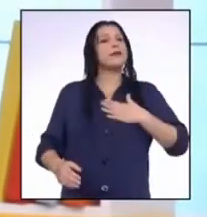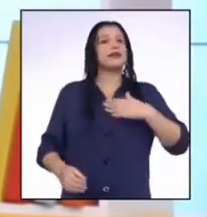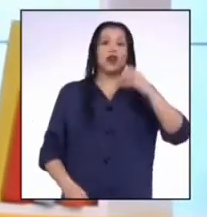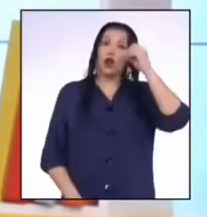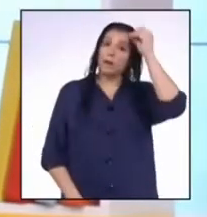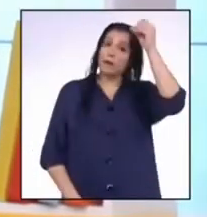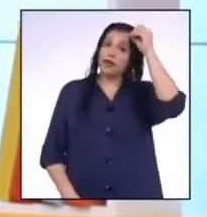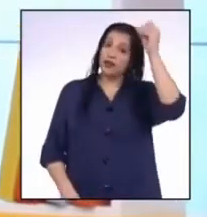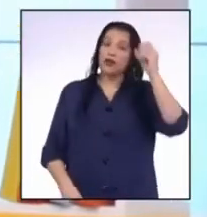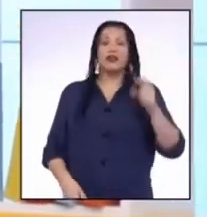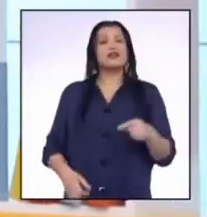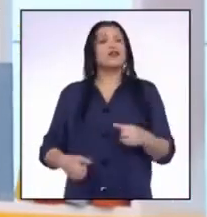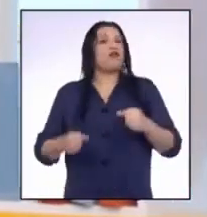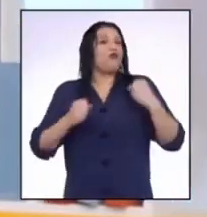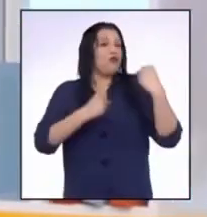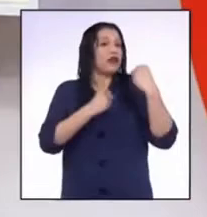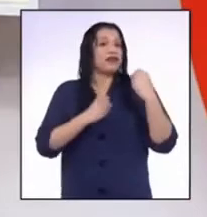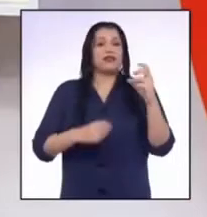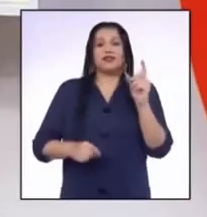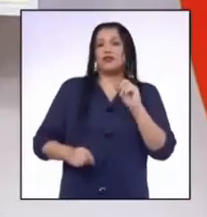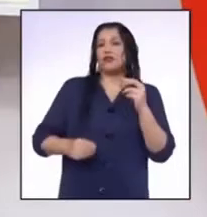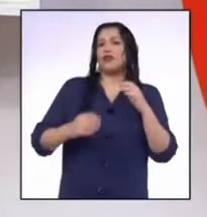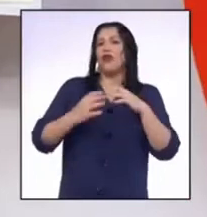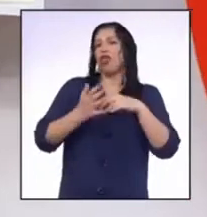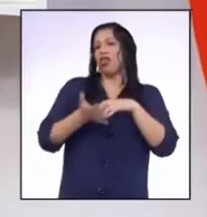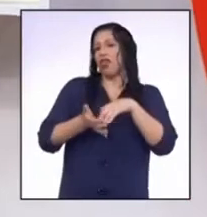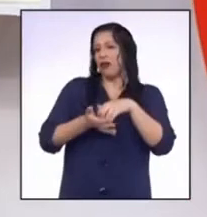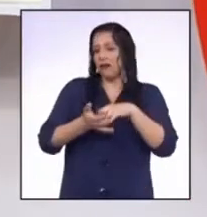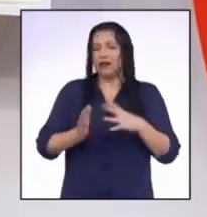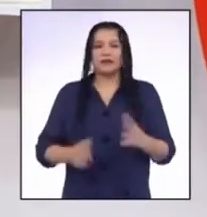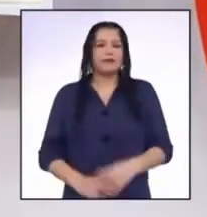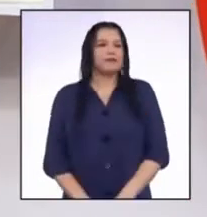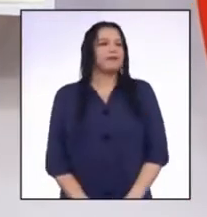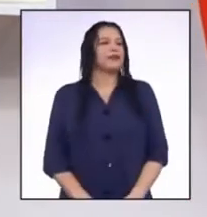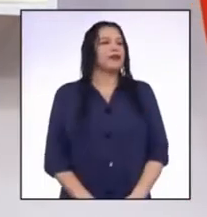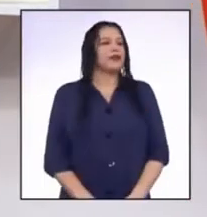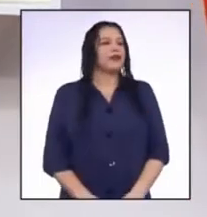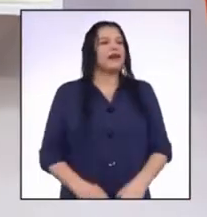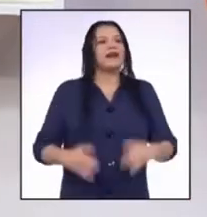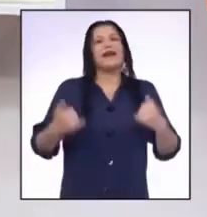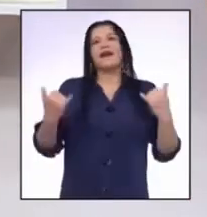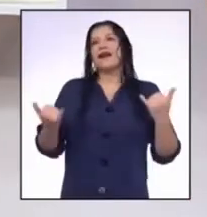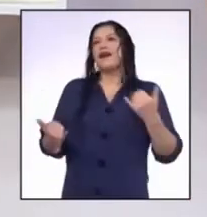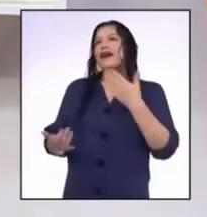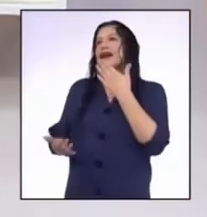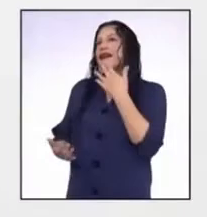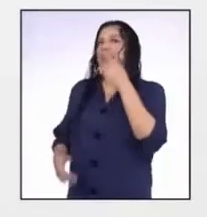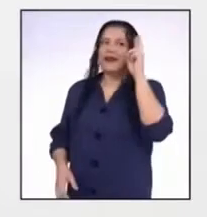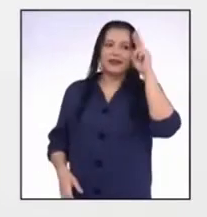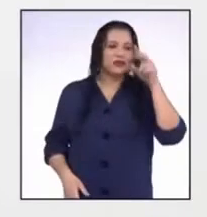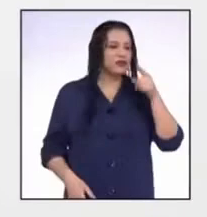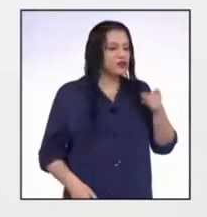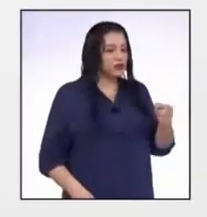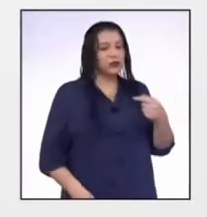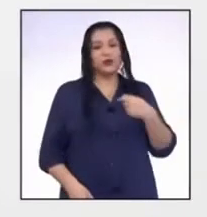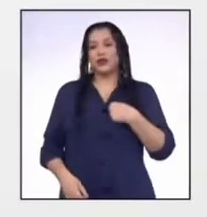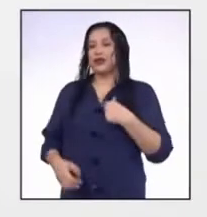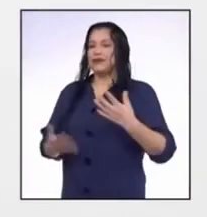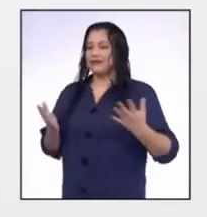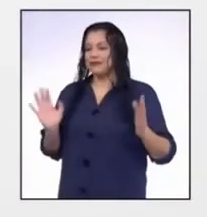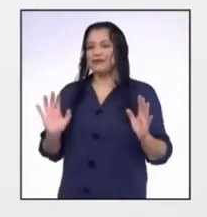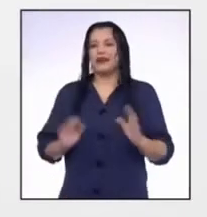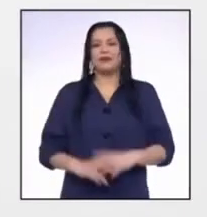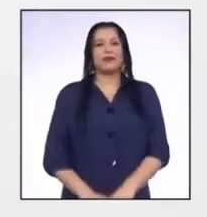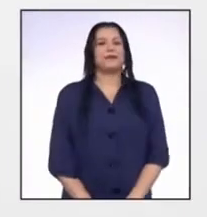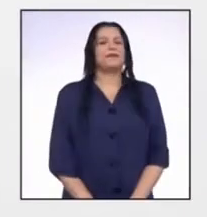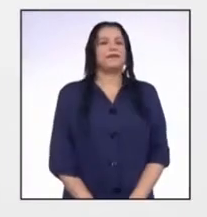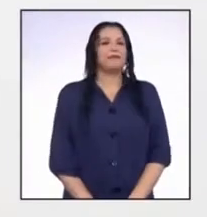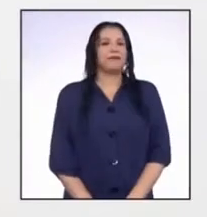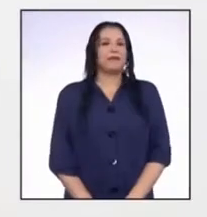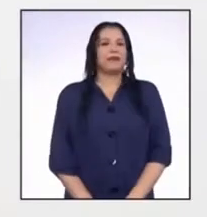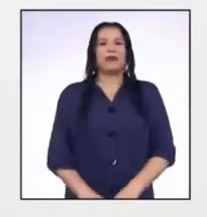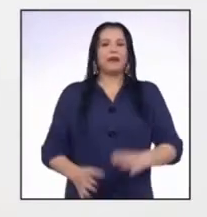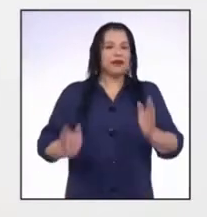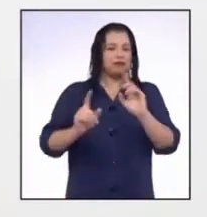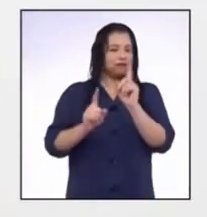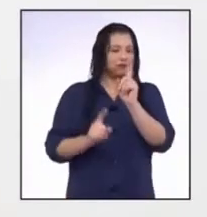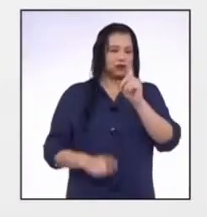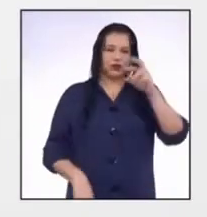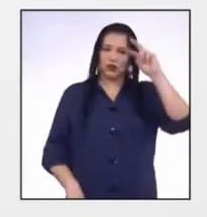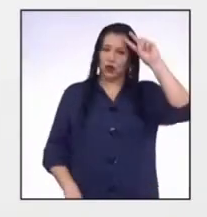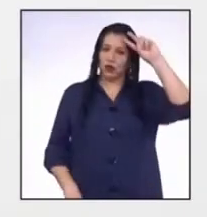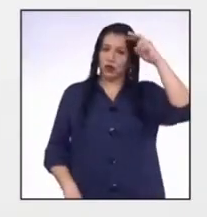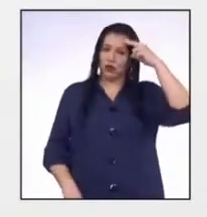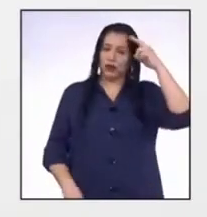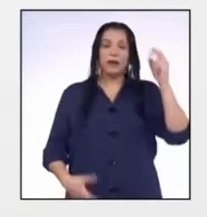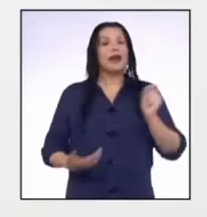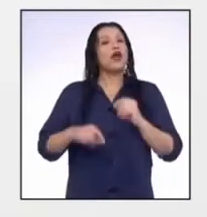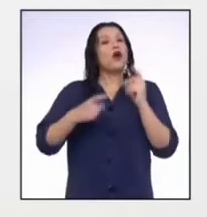no son potentes. Ay, y ahora, ¿quién quiere tener la razón? A ver, no nos confundamos.